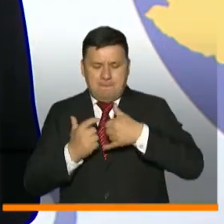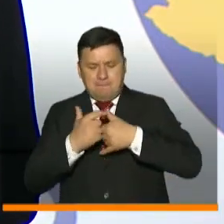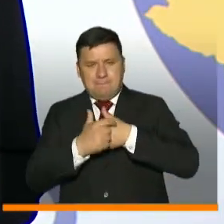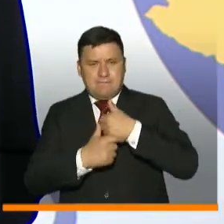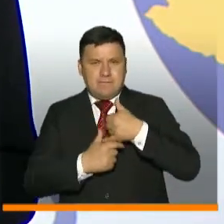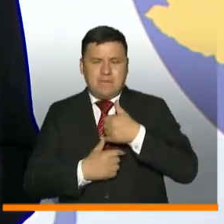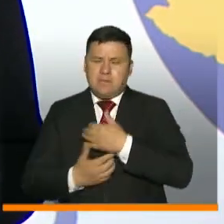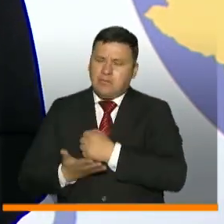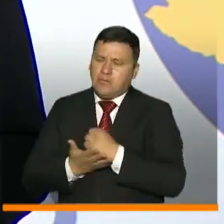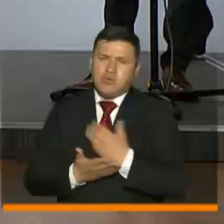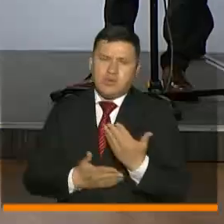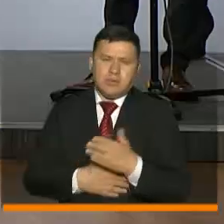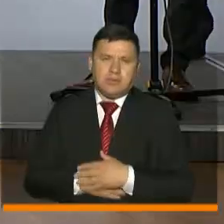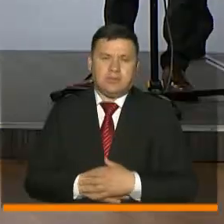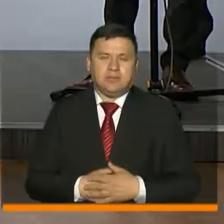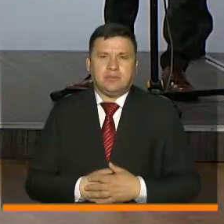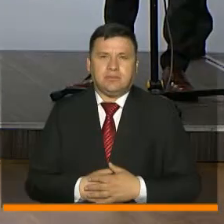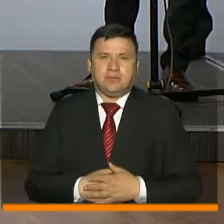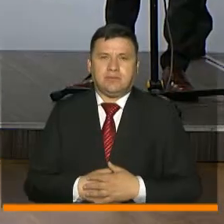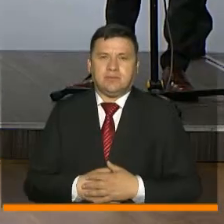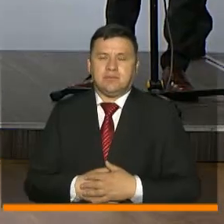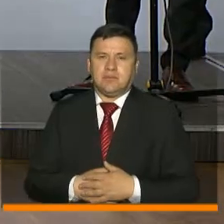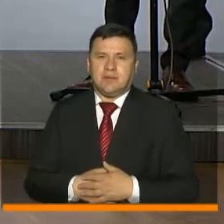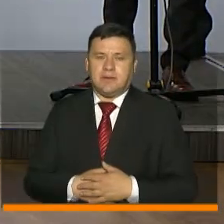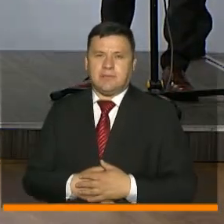las regiones, cómo ha sido.